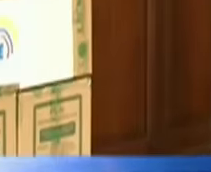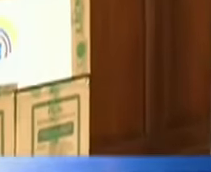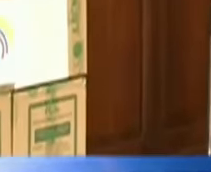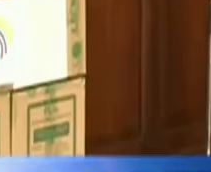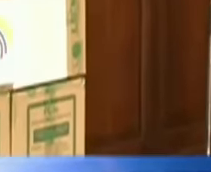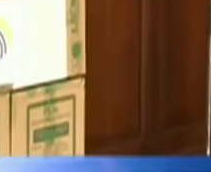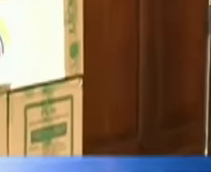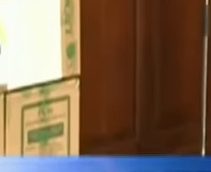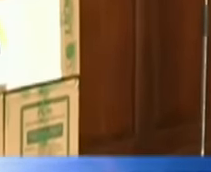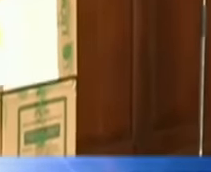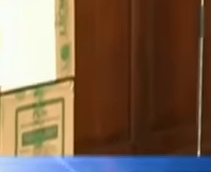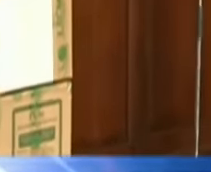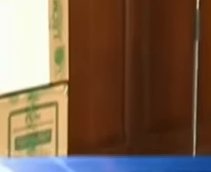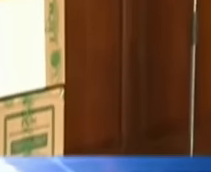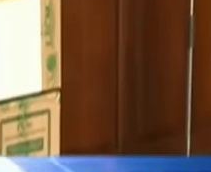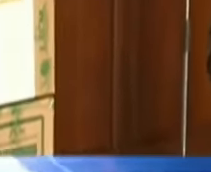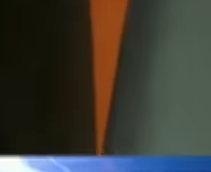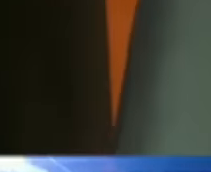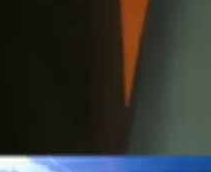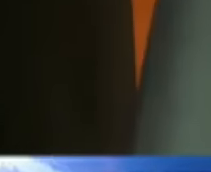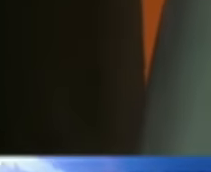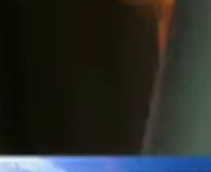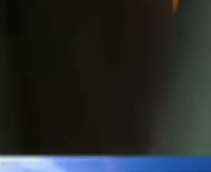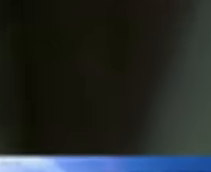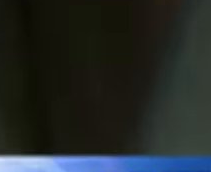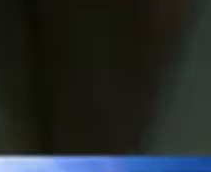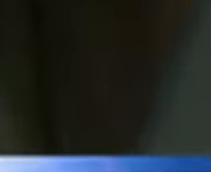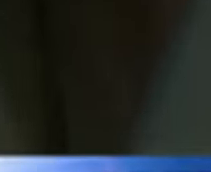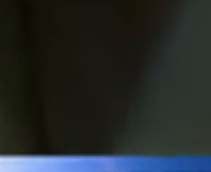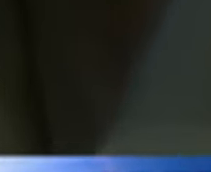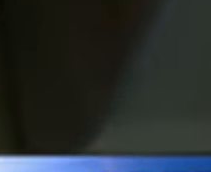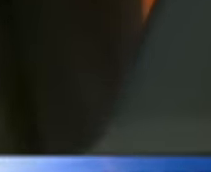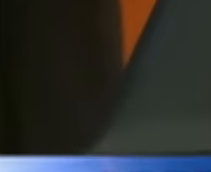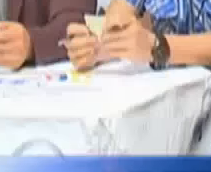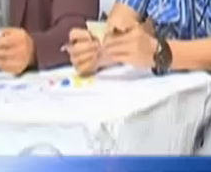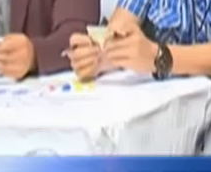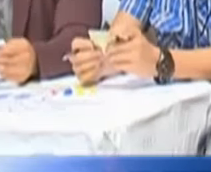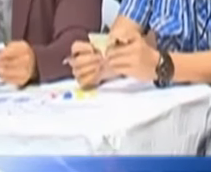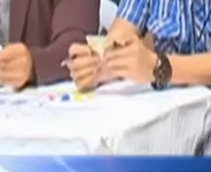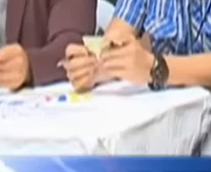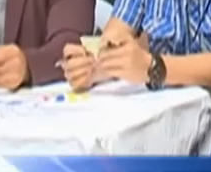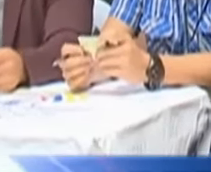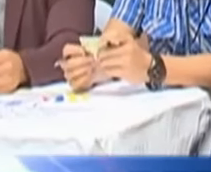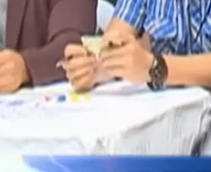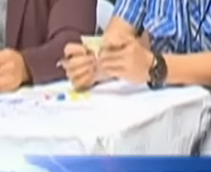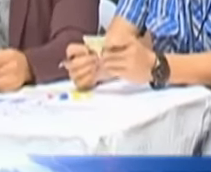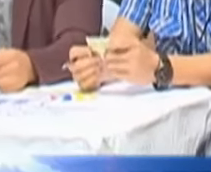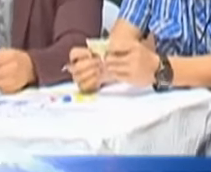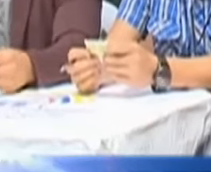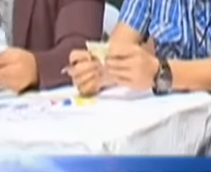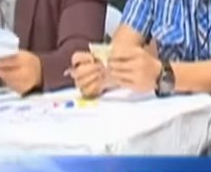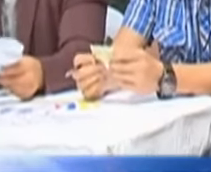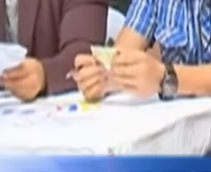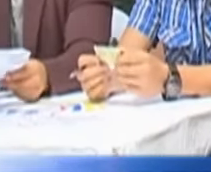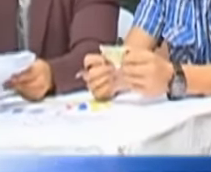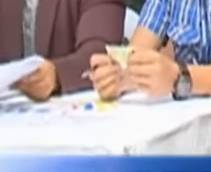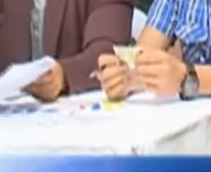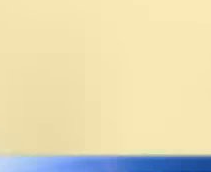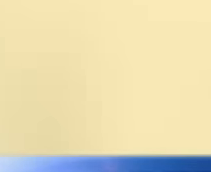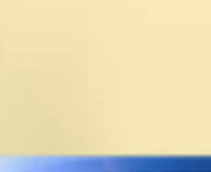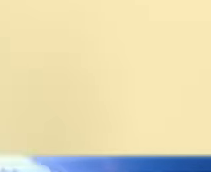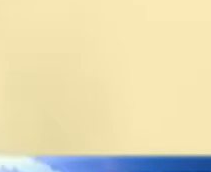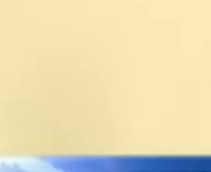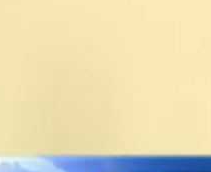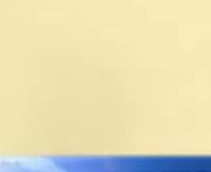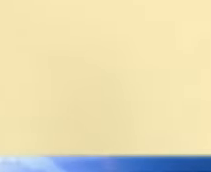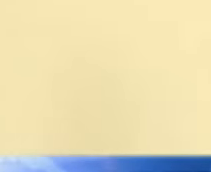CNE entregó credenciales a los militares para que puedan ejercer el voto facultativo y sufraguen en